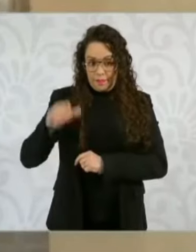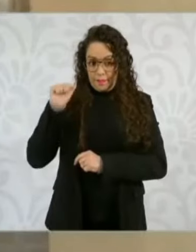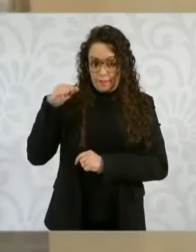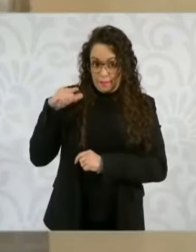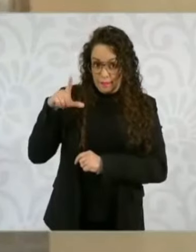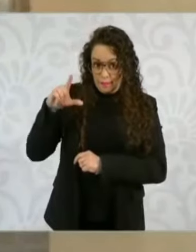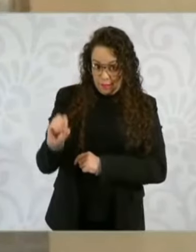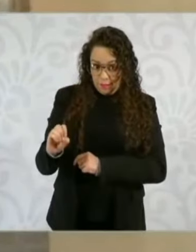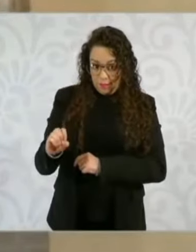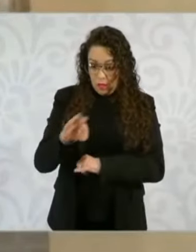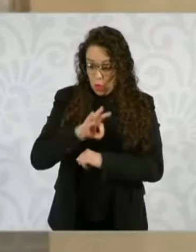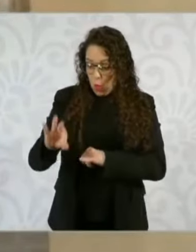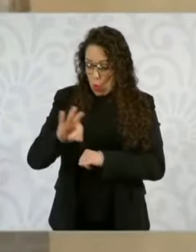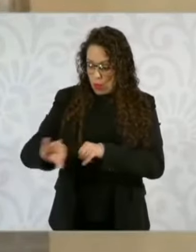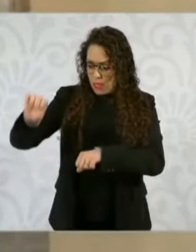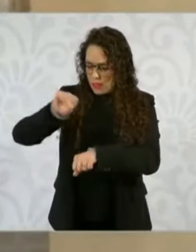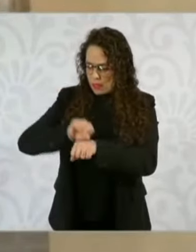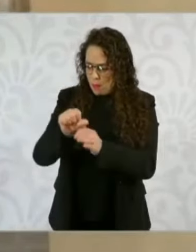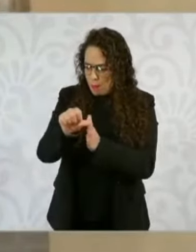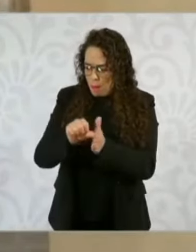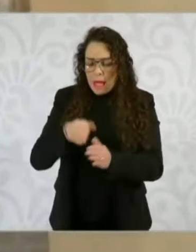la última semana de septiembre,